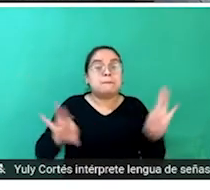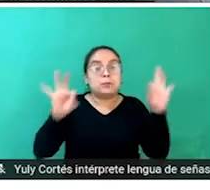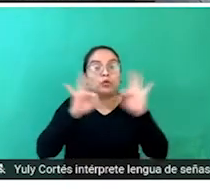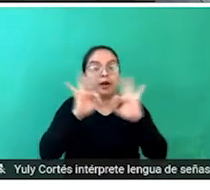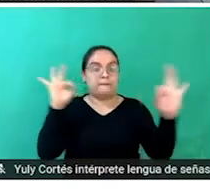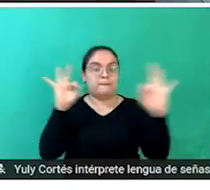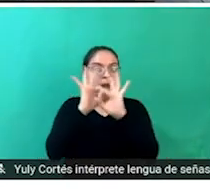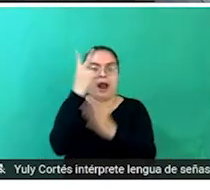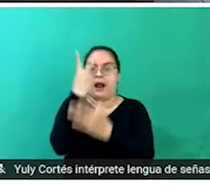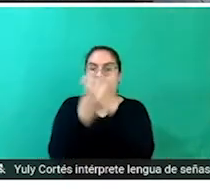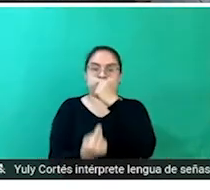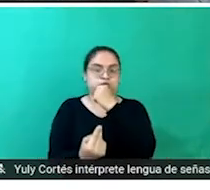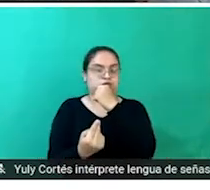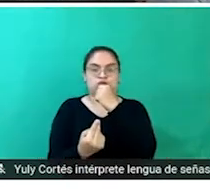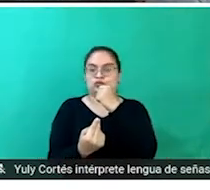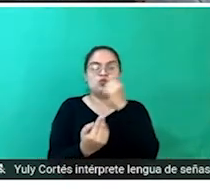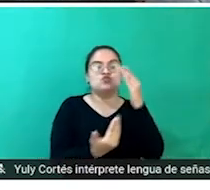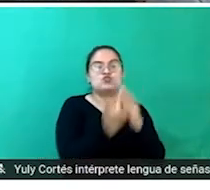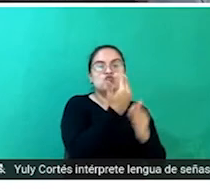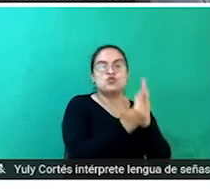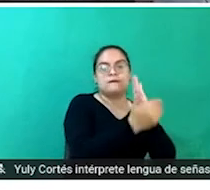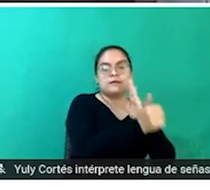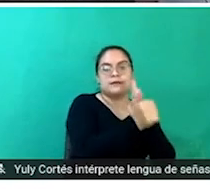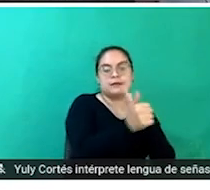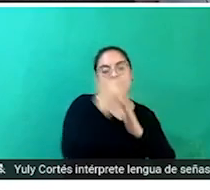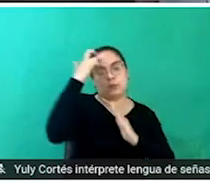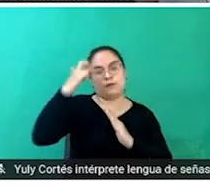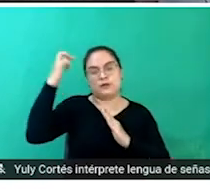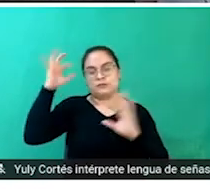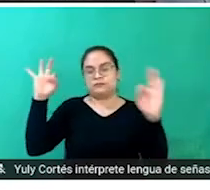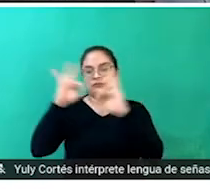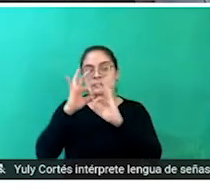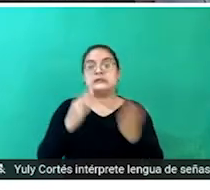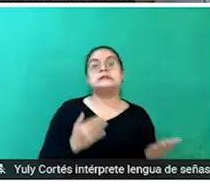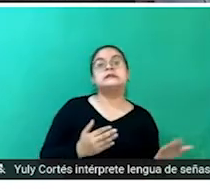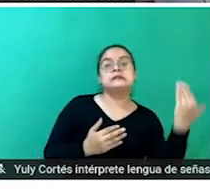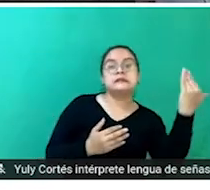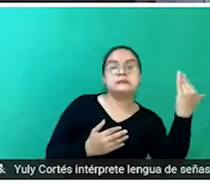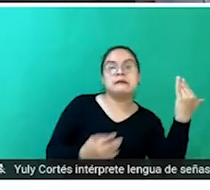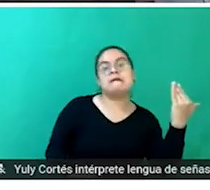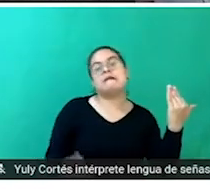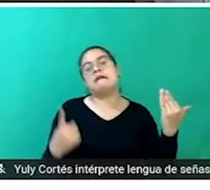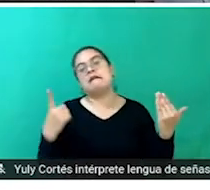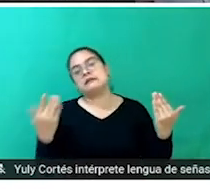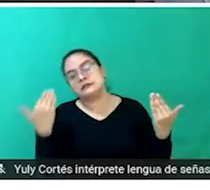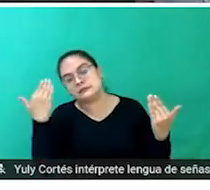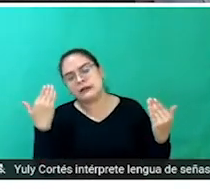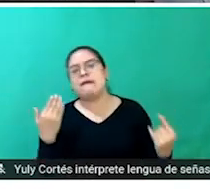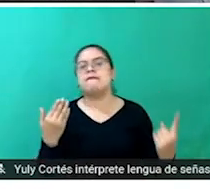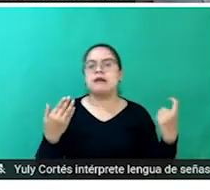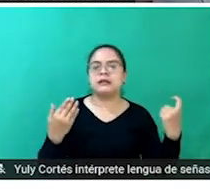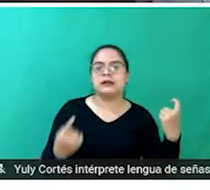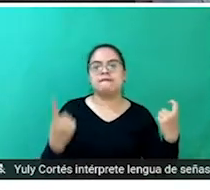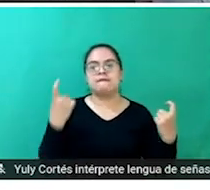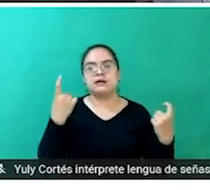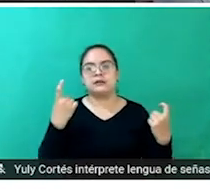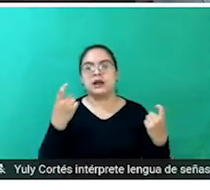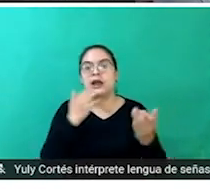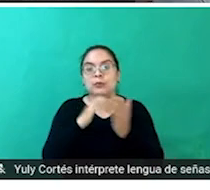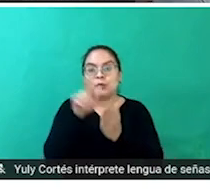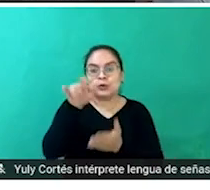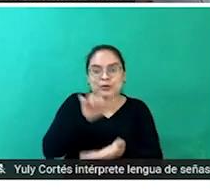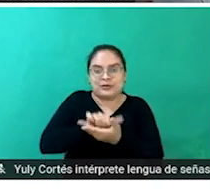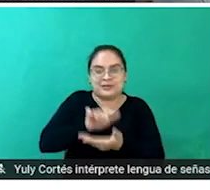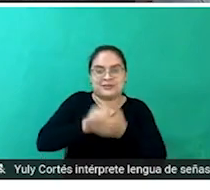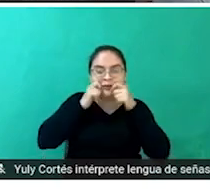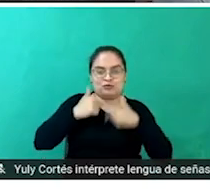ambos y sobre todo en aquellas ventajas y desventajas que traen ambos. Siendo en este caso la misma persona, vale decir yo, bueno,